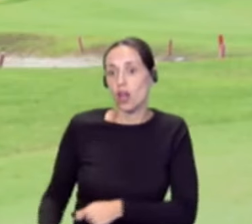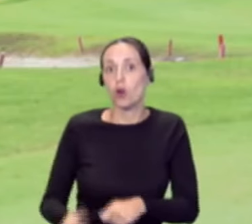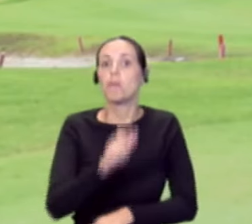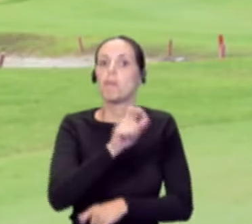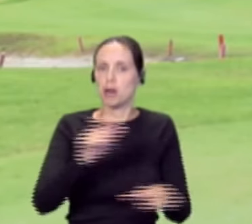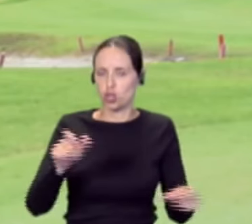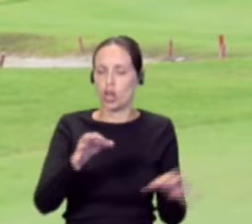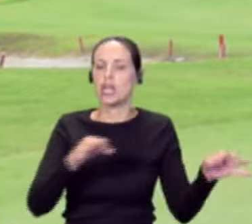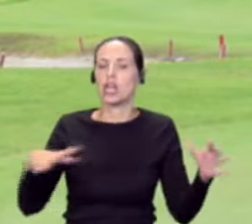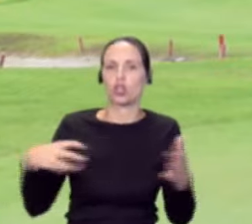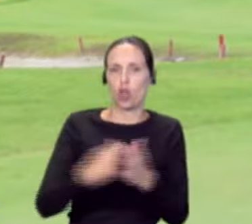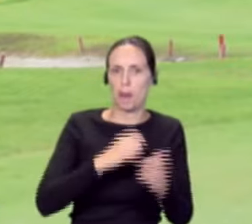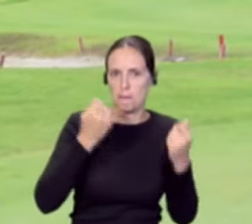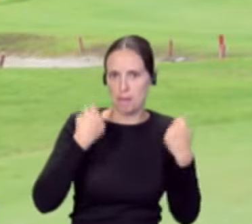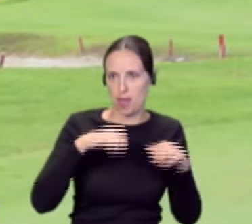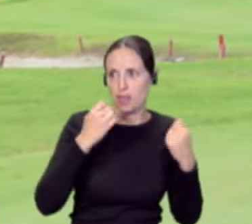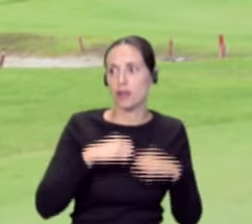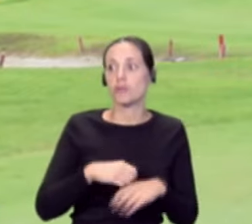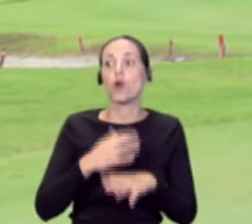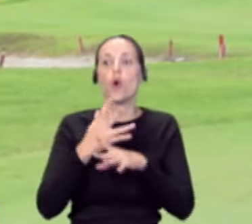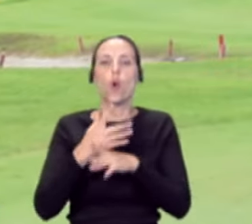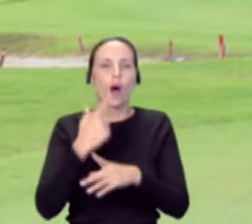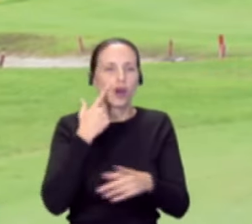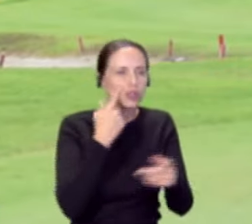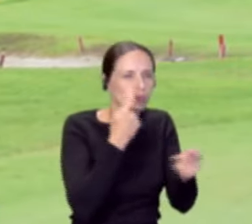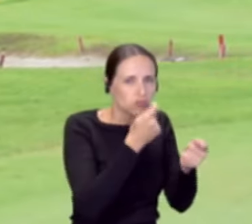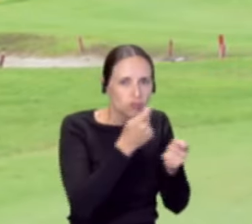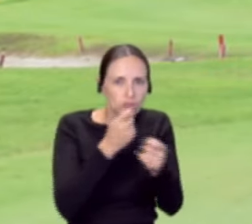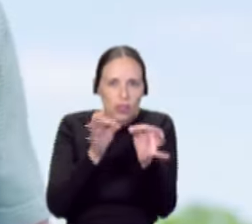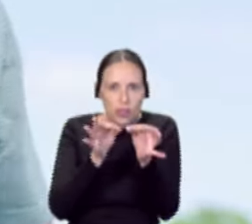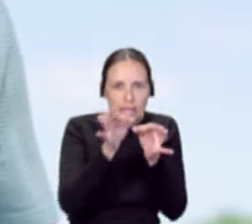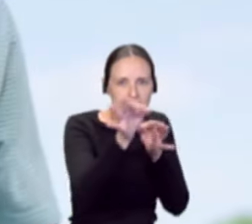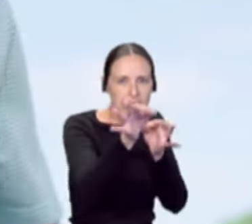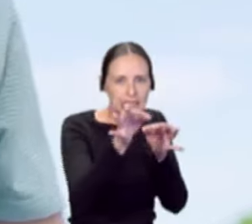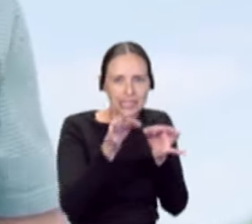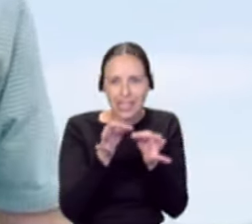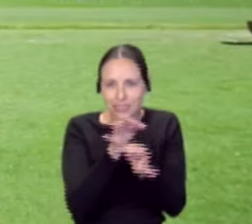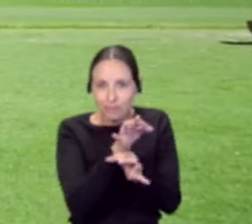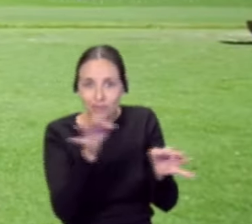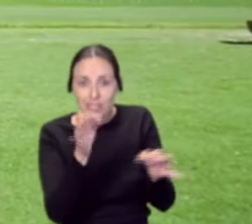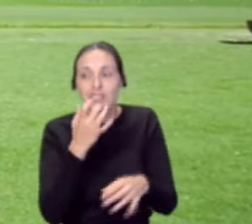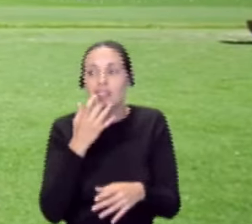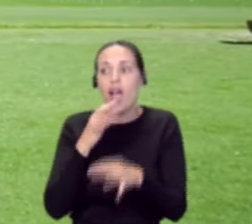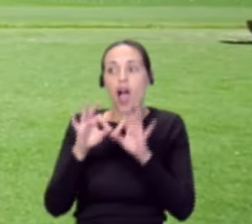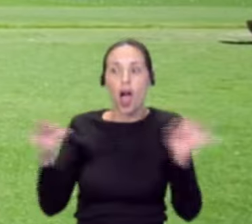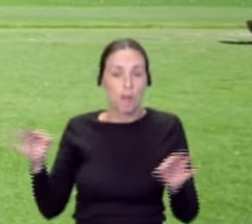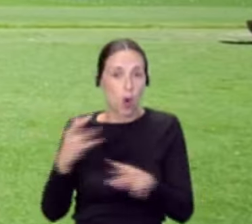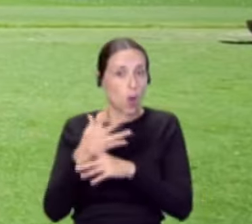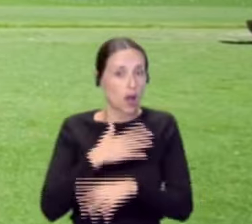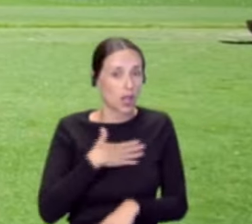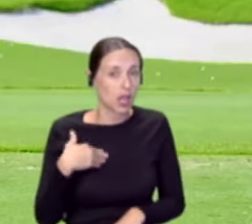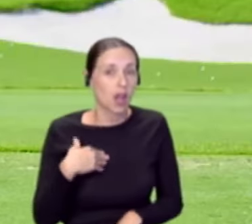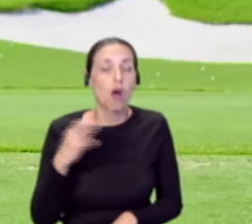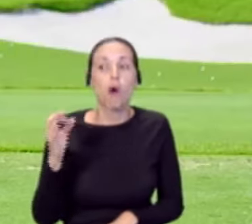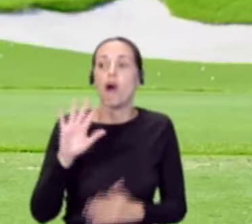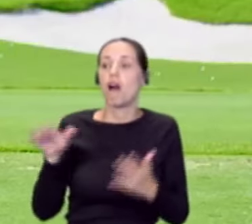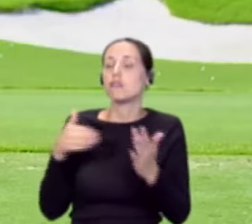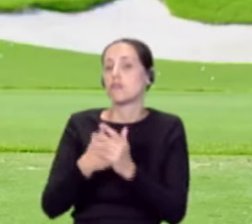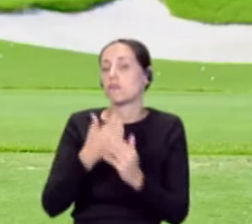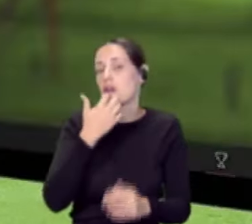tiene una serie de juegos de precisión, juegos de distancia para jugar con amigos, incluso se puede